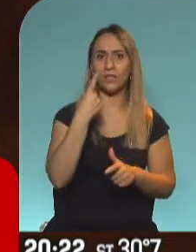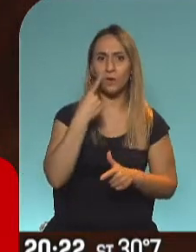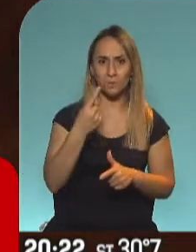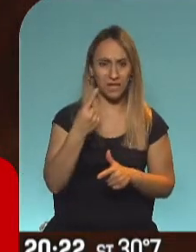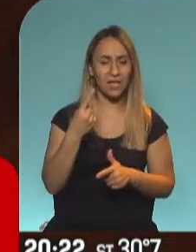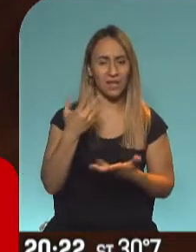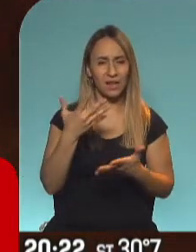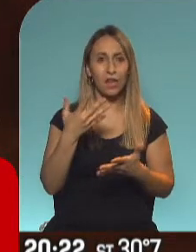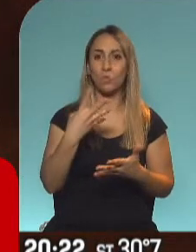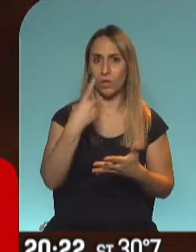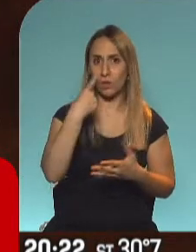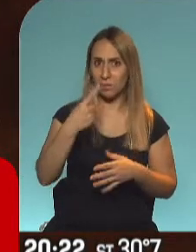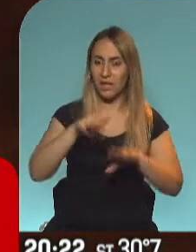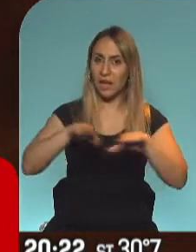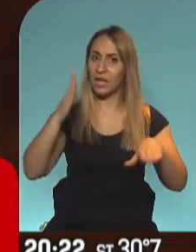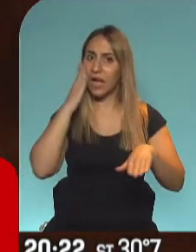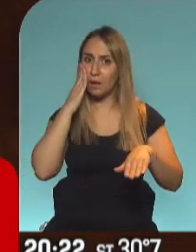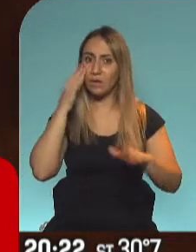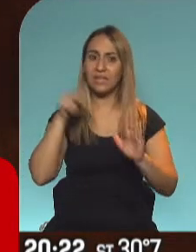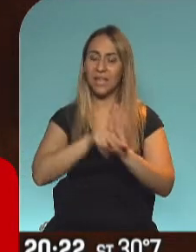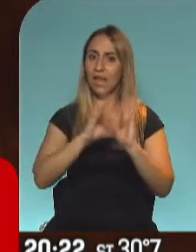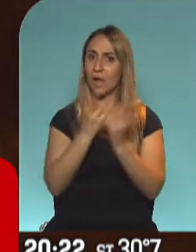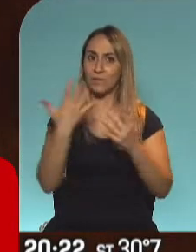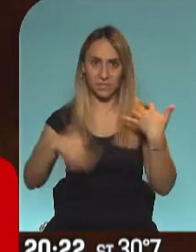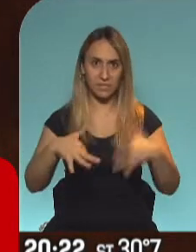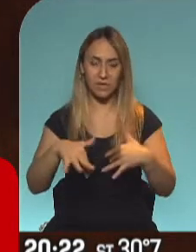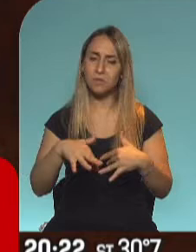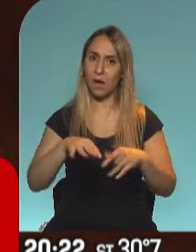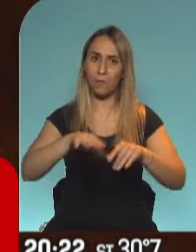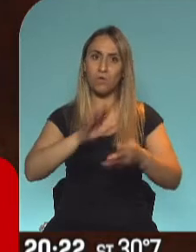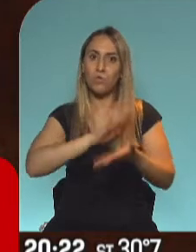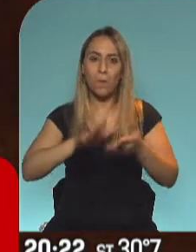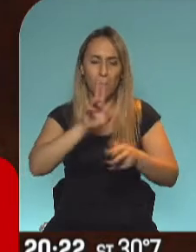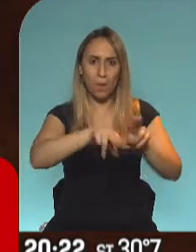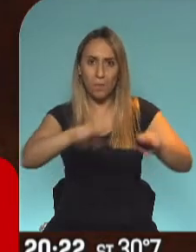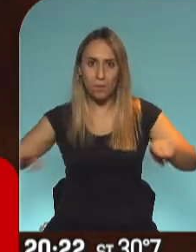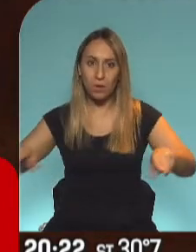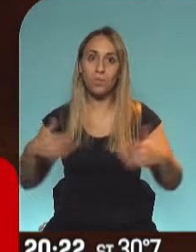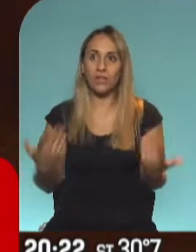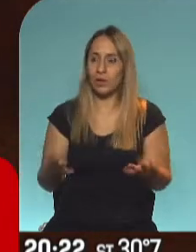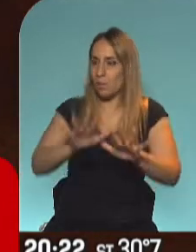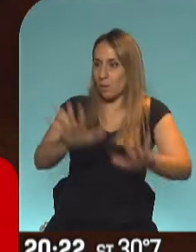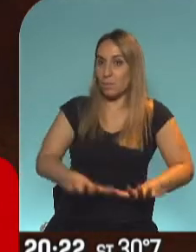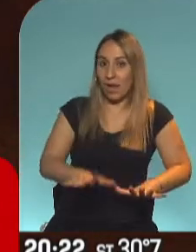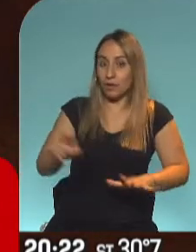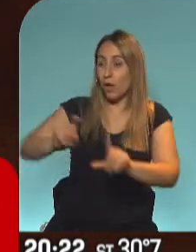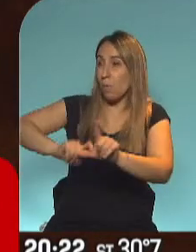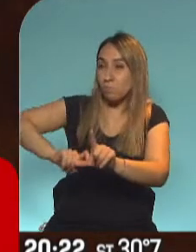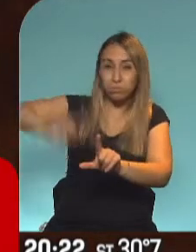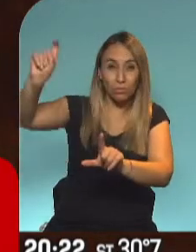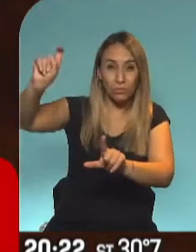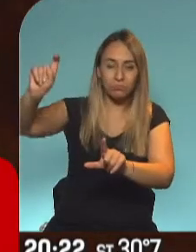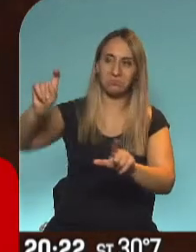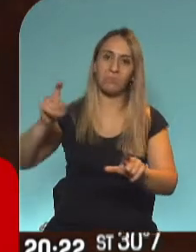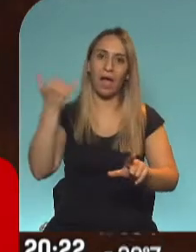más de 4.000 camas de terapia intensiva, con lo cual tuvimos capacidad disponible para cuando llegó el pico. Llegó el